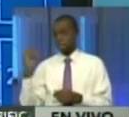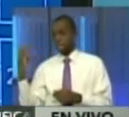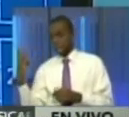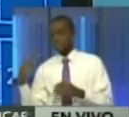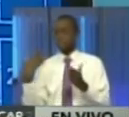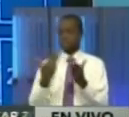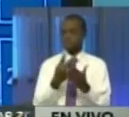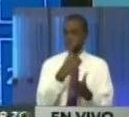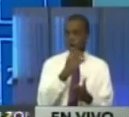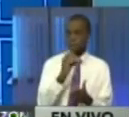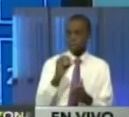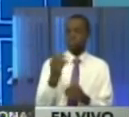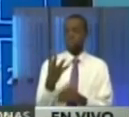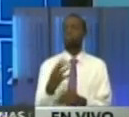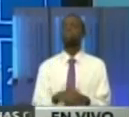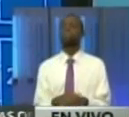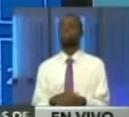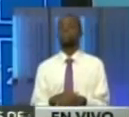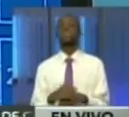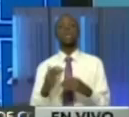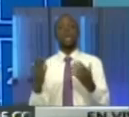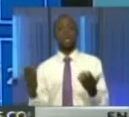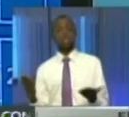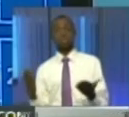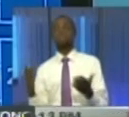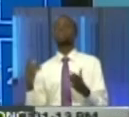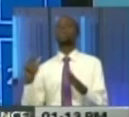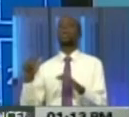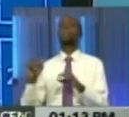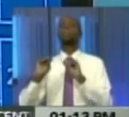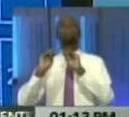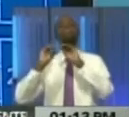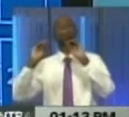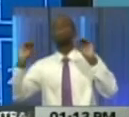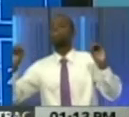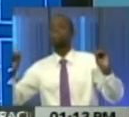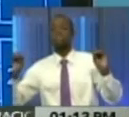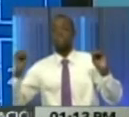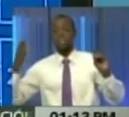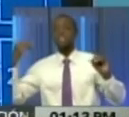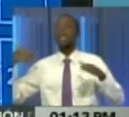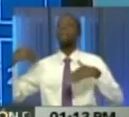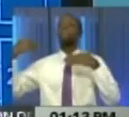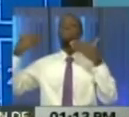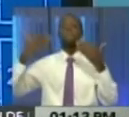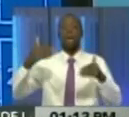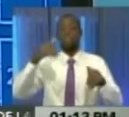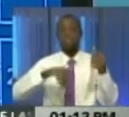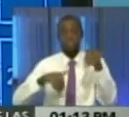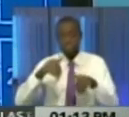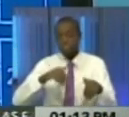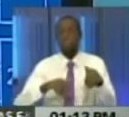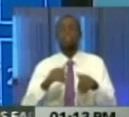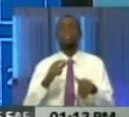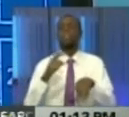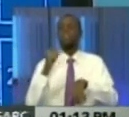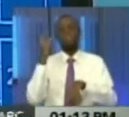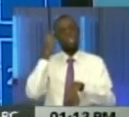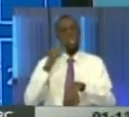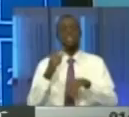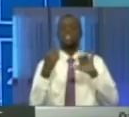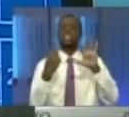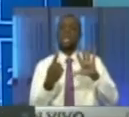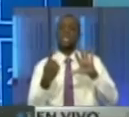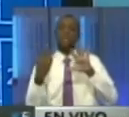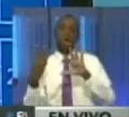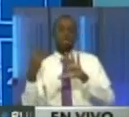el referendo pasaron 68 días. Y desde el primer día de la solicitud hasta